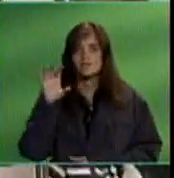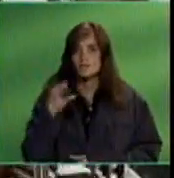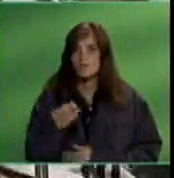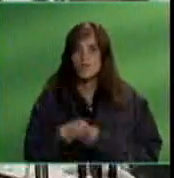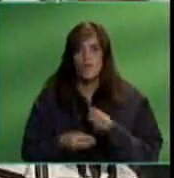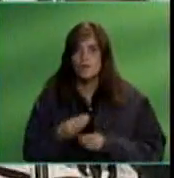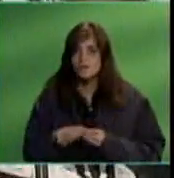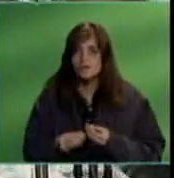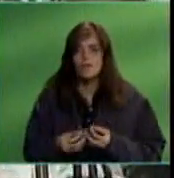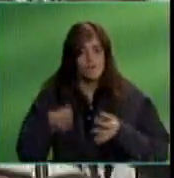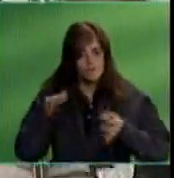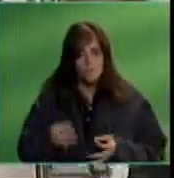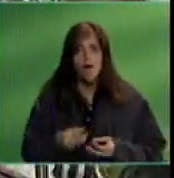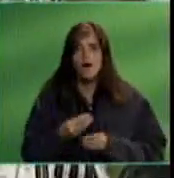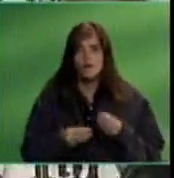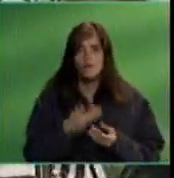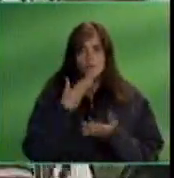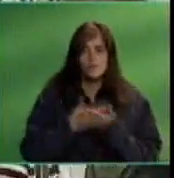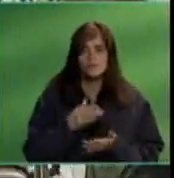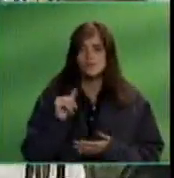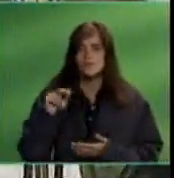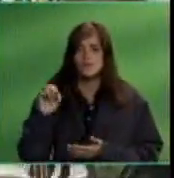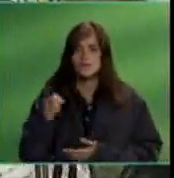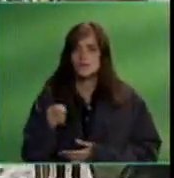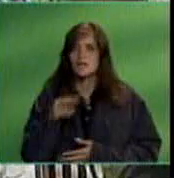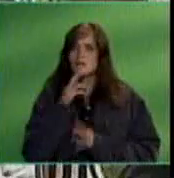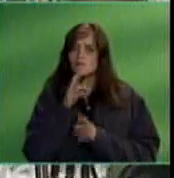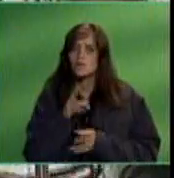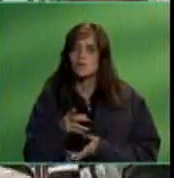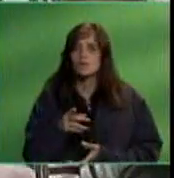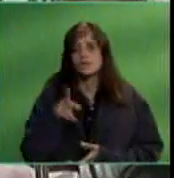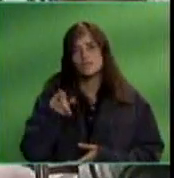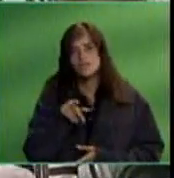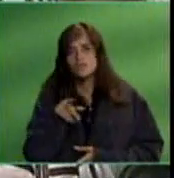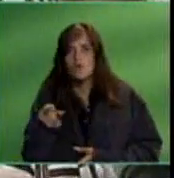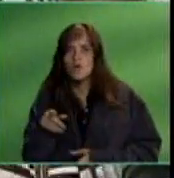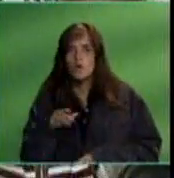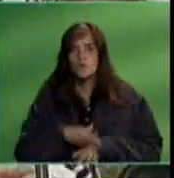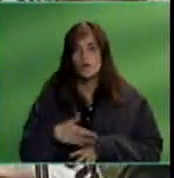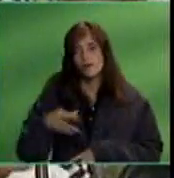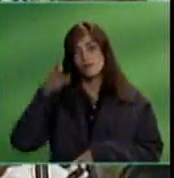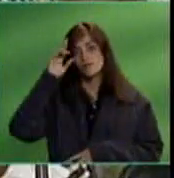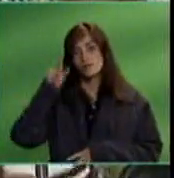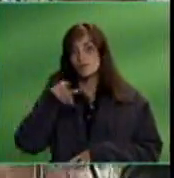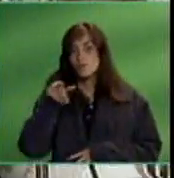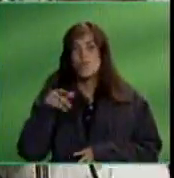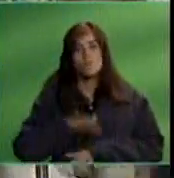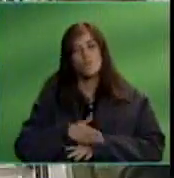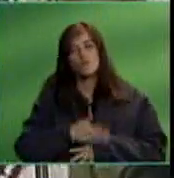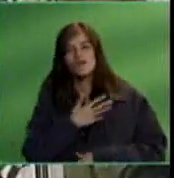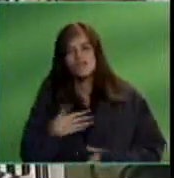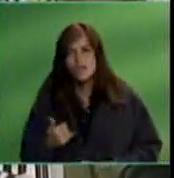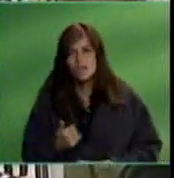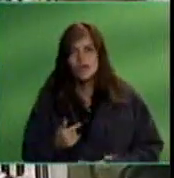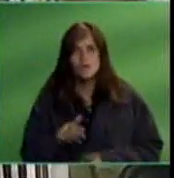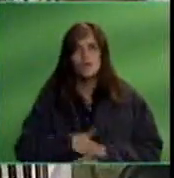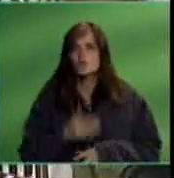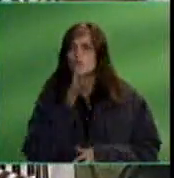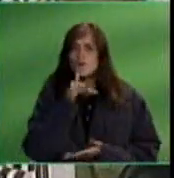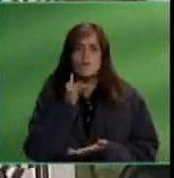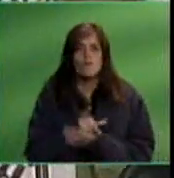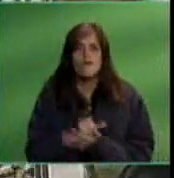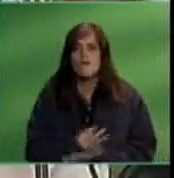su solicitud formal y el órgano electoral le responderá si hay razones Porque además tiene que decir por qué quiere porque no ha presentado una sola